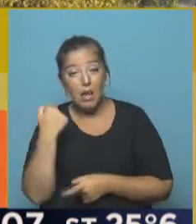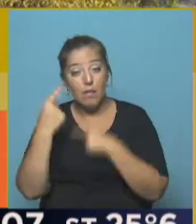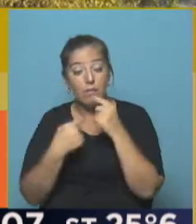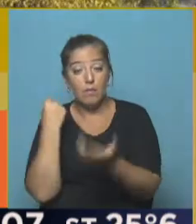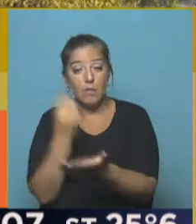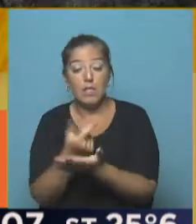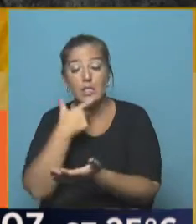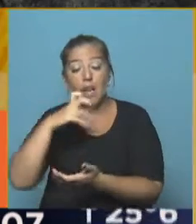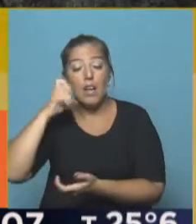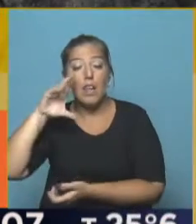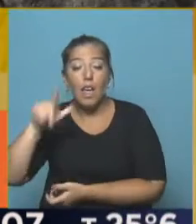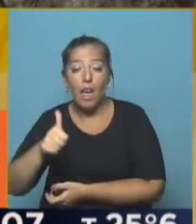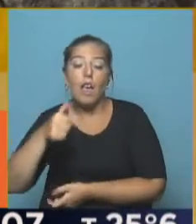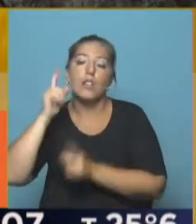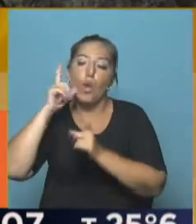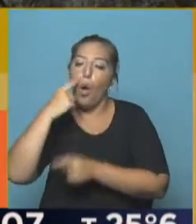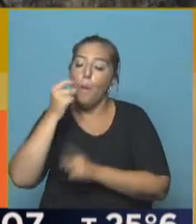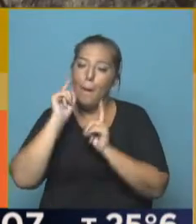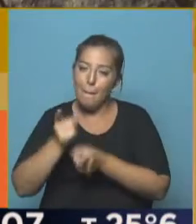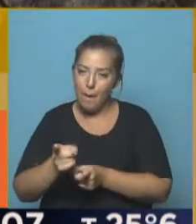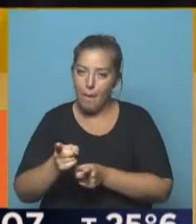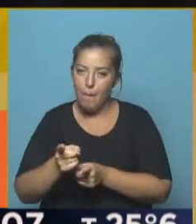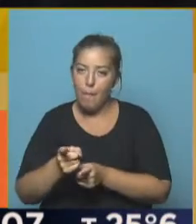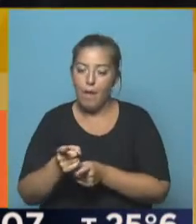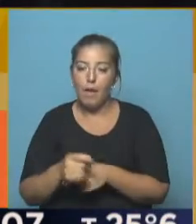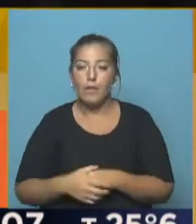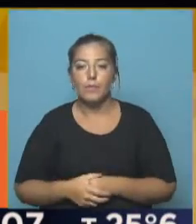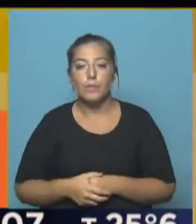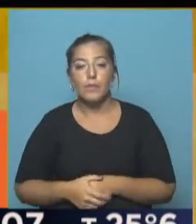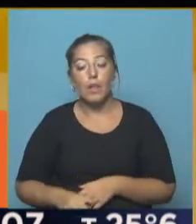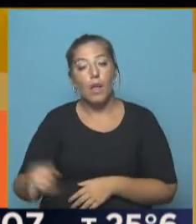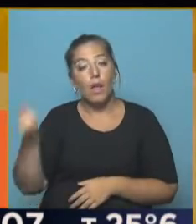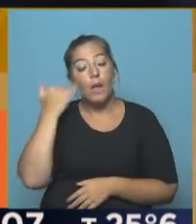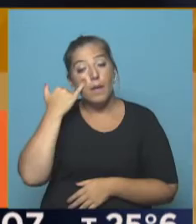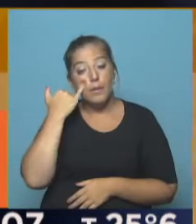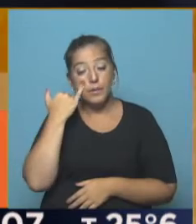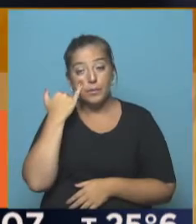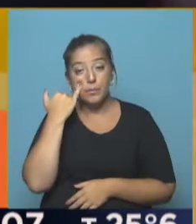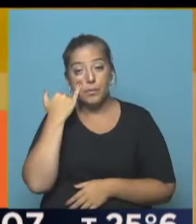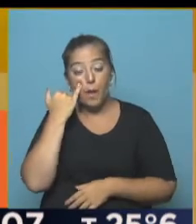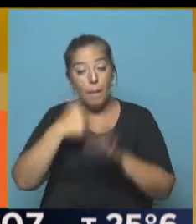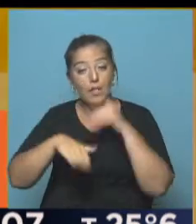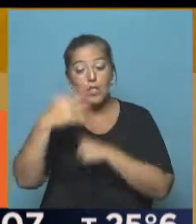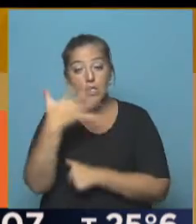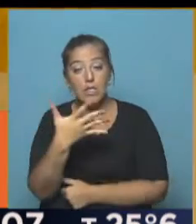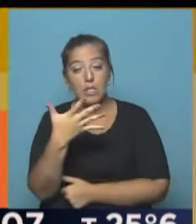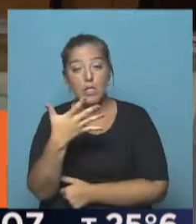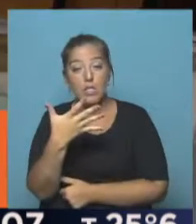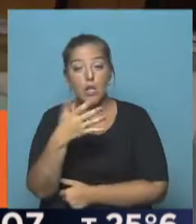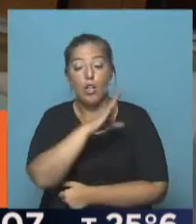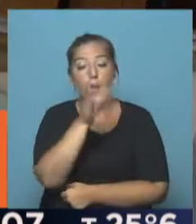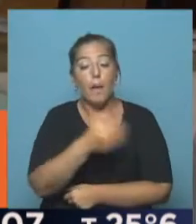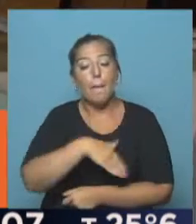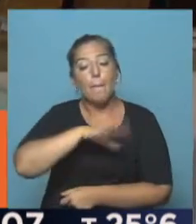Antonín Scalia, que es un hombre de la misma escuela originalista como Scalia, y que le va a dar una mayoría de 5 conservadores sobre